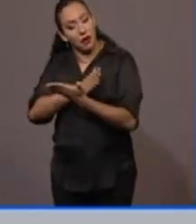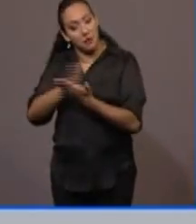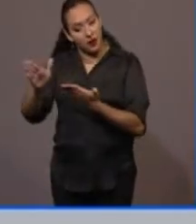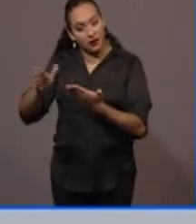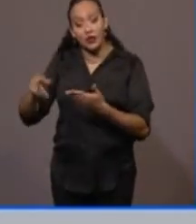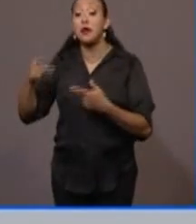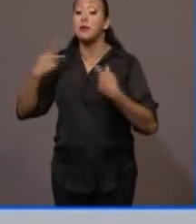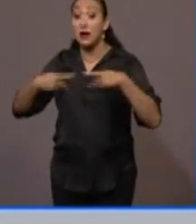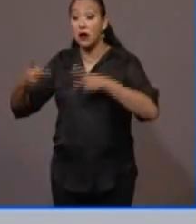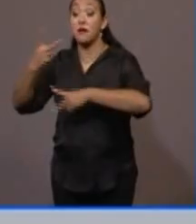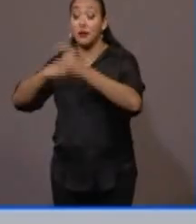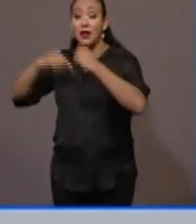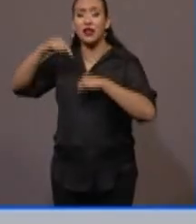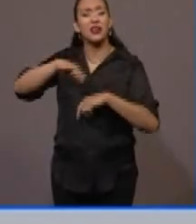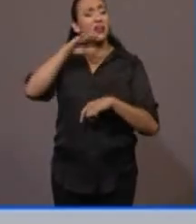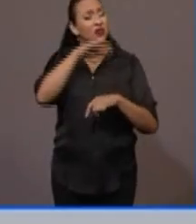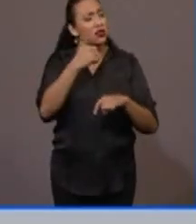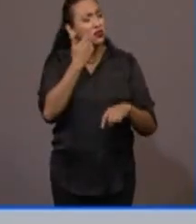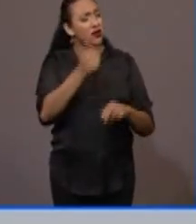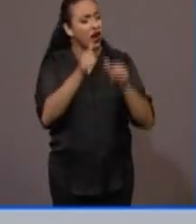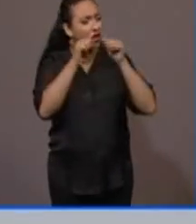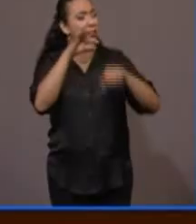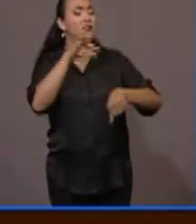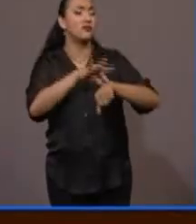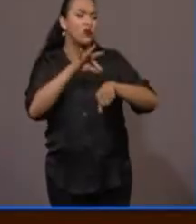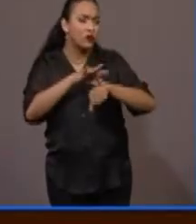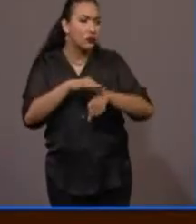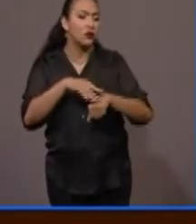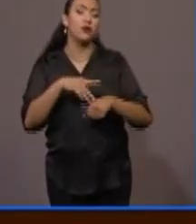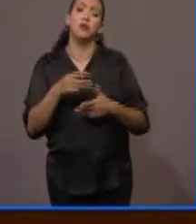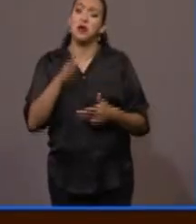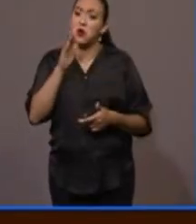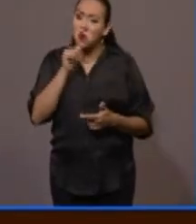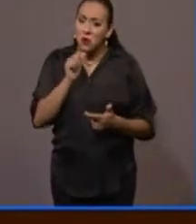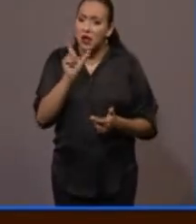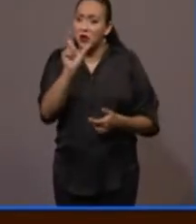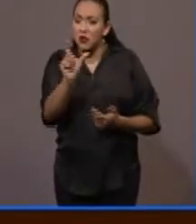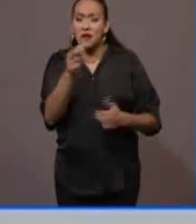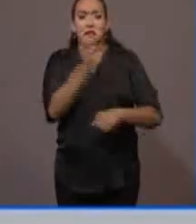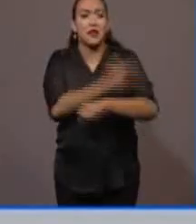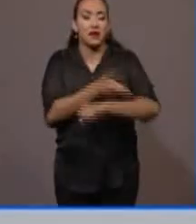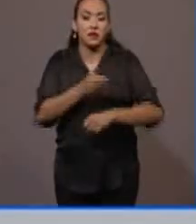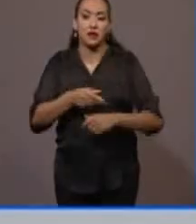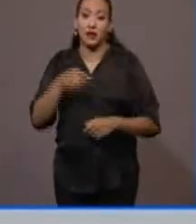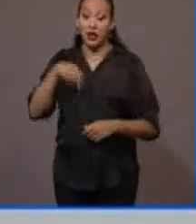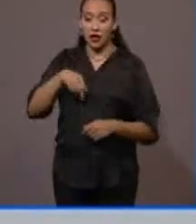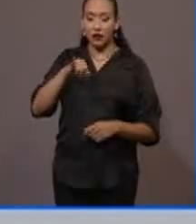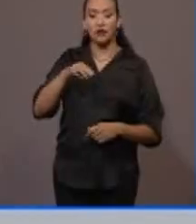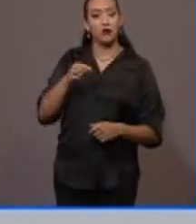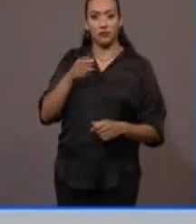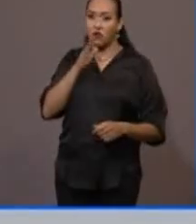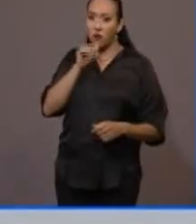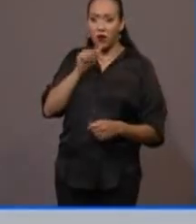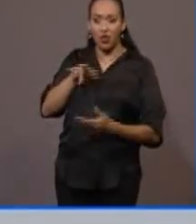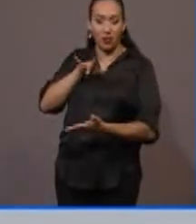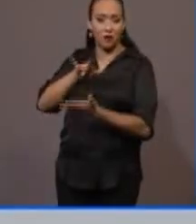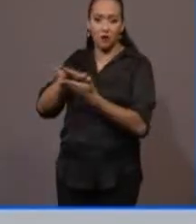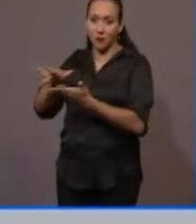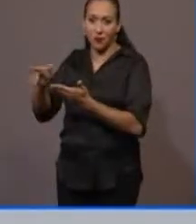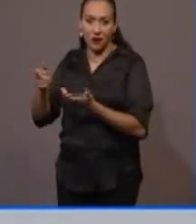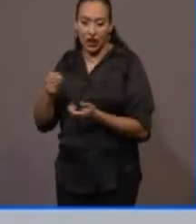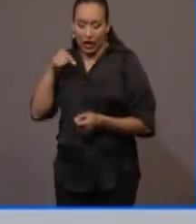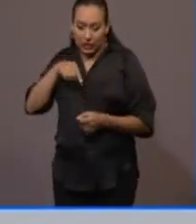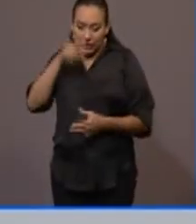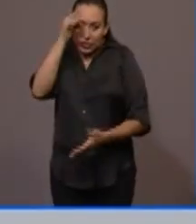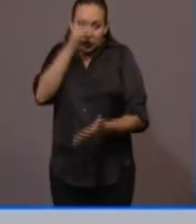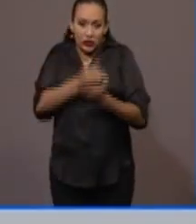a esta sala en este tipo de casos. El derecho político a sufragar y el valor que tiene la credencial de elector,